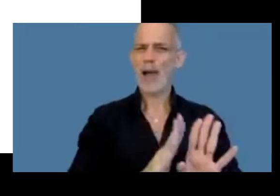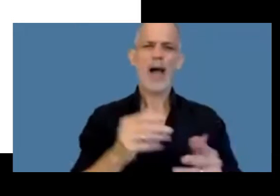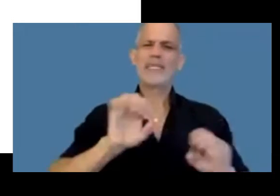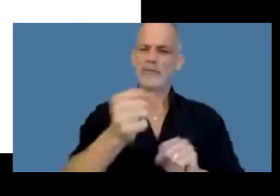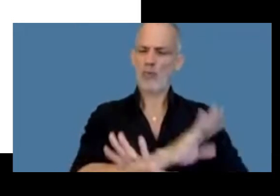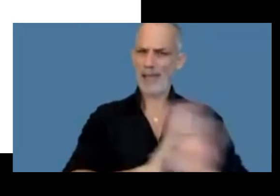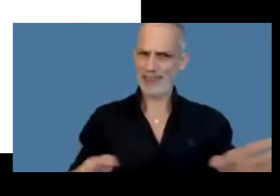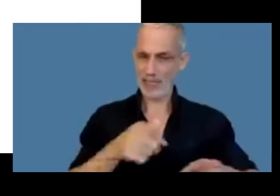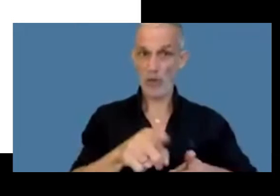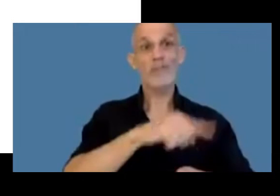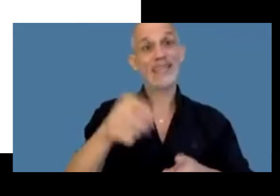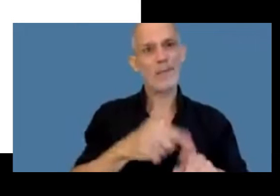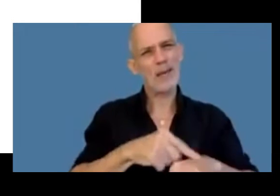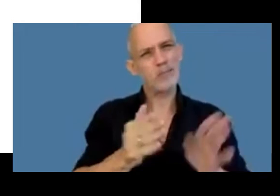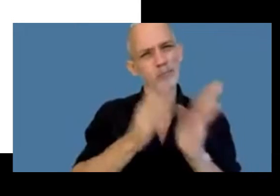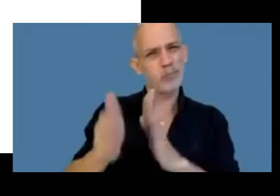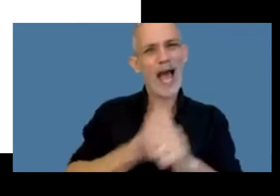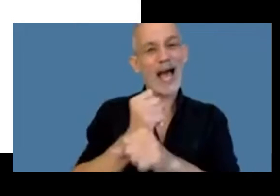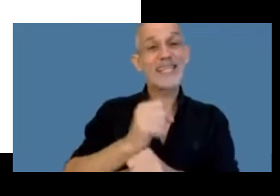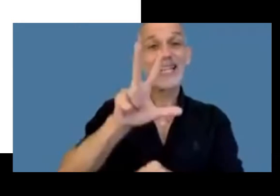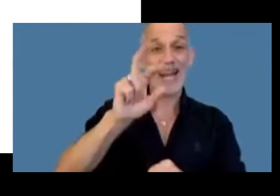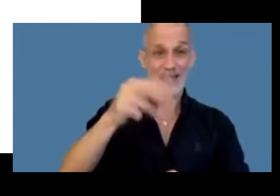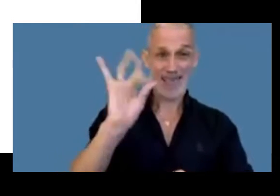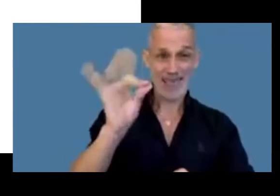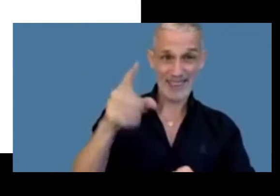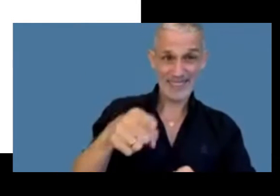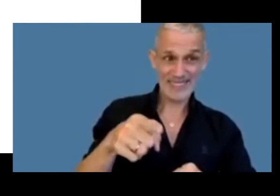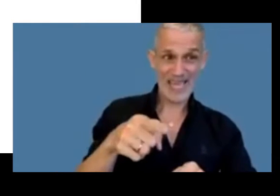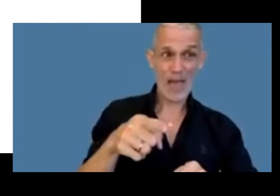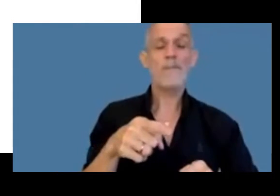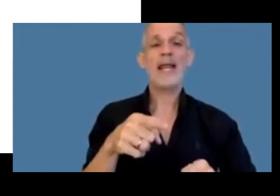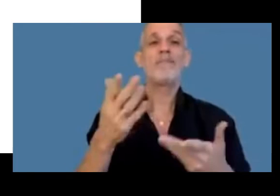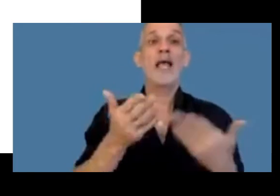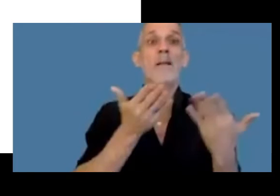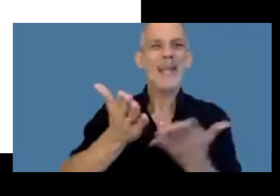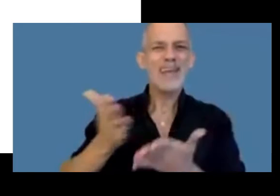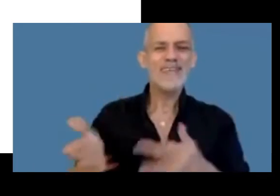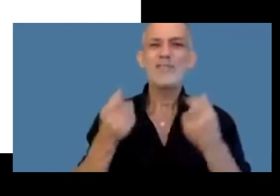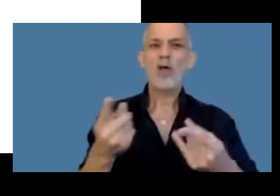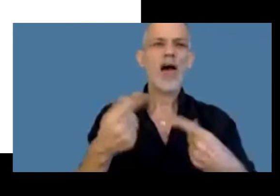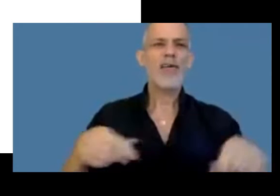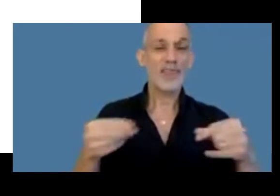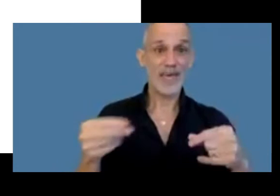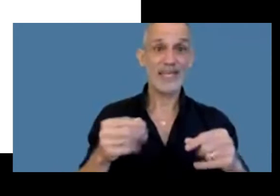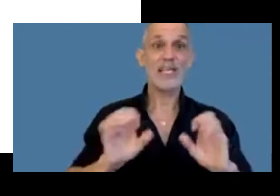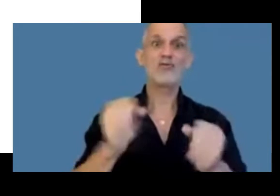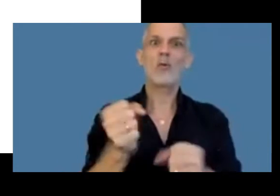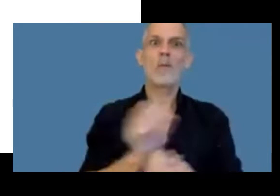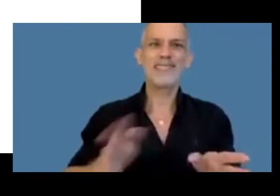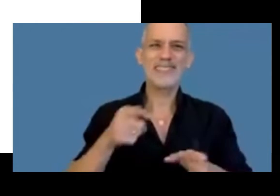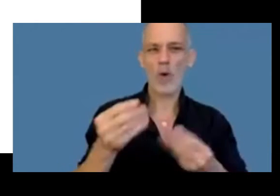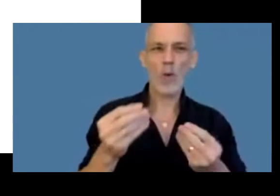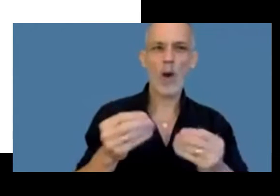También se extiende al 30 de diciembre el beneficio de suspender la baja